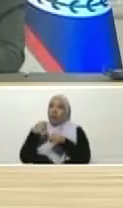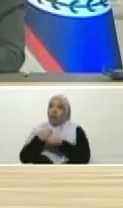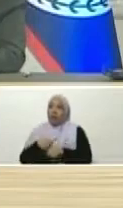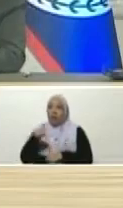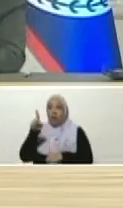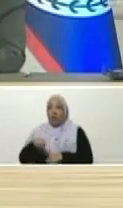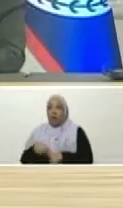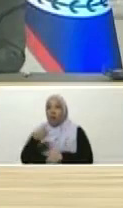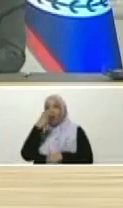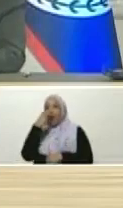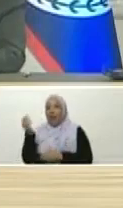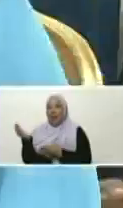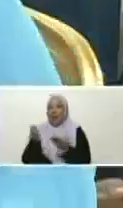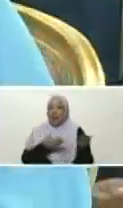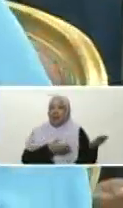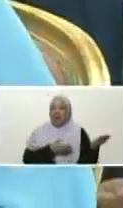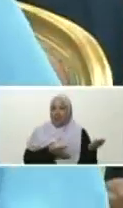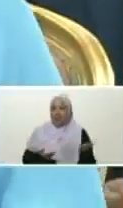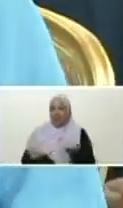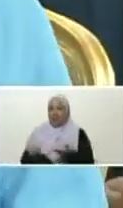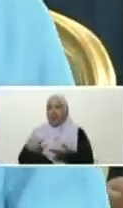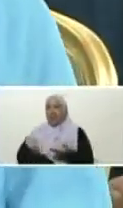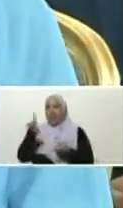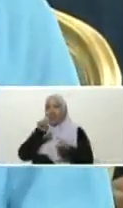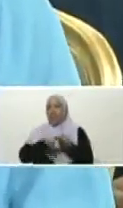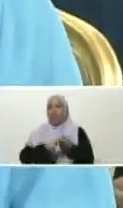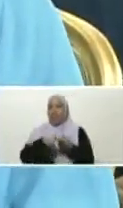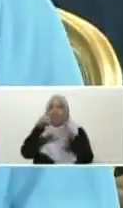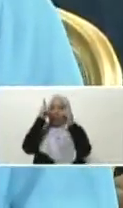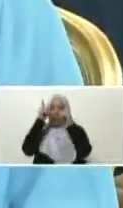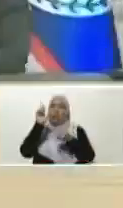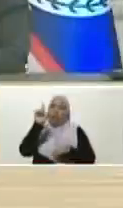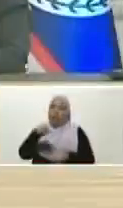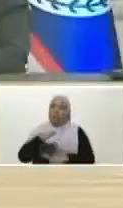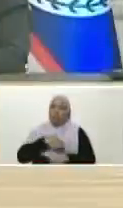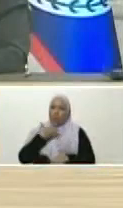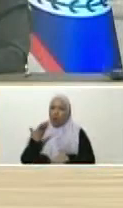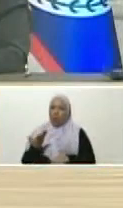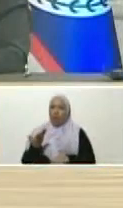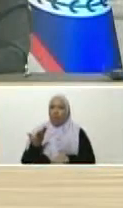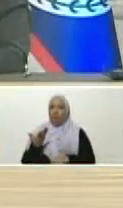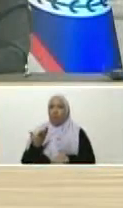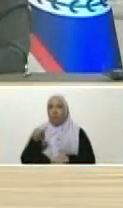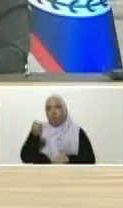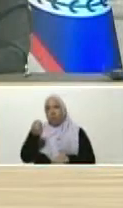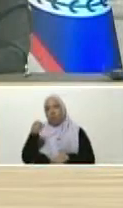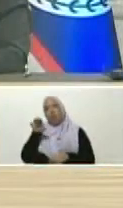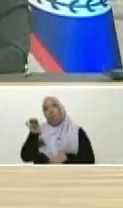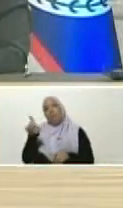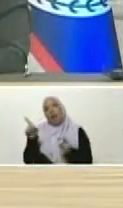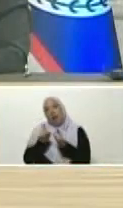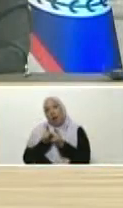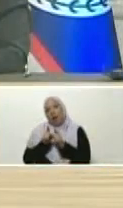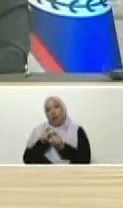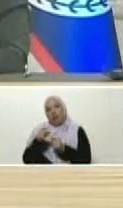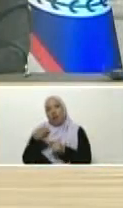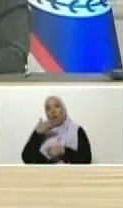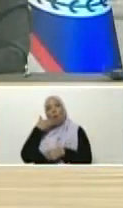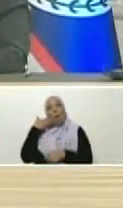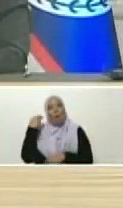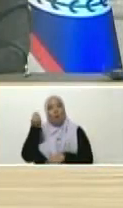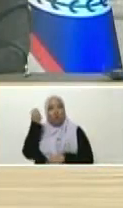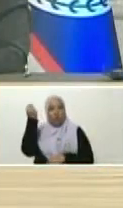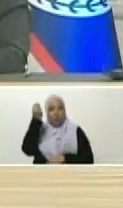también, que llegamos a visitarnos en Belice. Pequeño país, pero estamos muy orgullosos de Belice, así